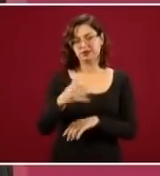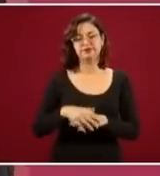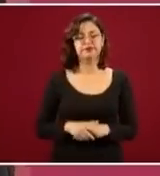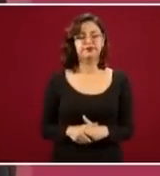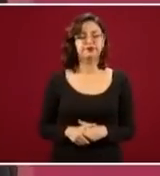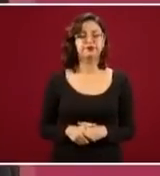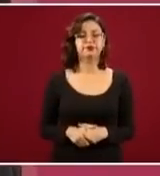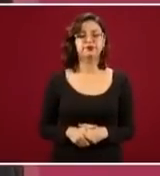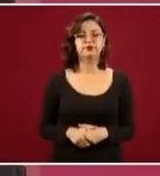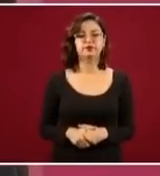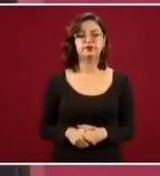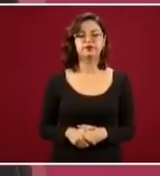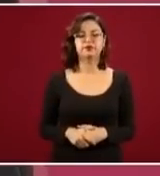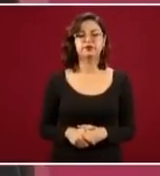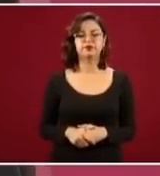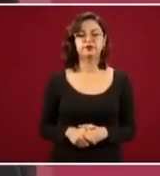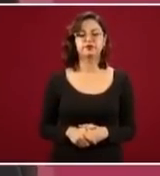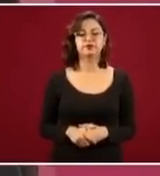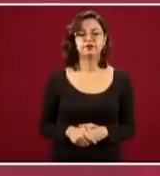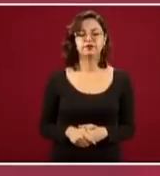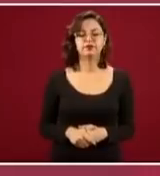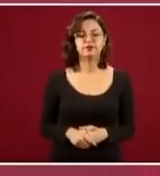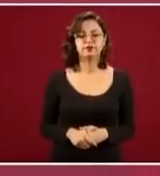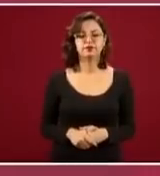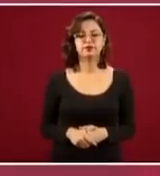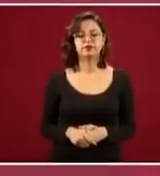Ya se publicaron